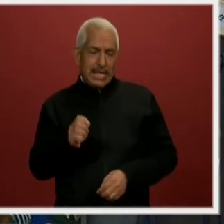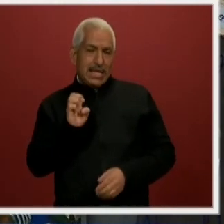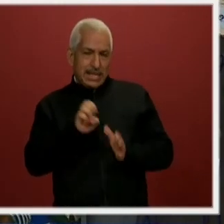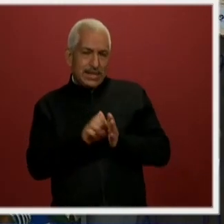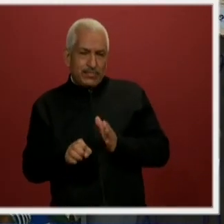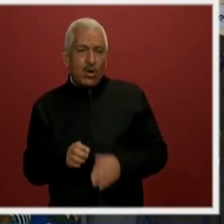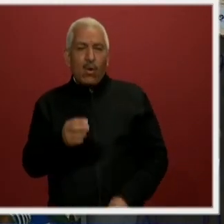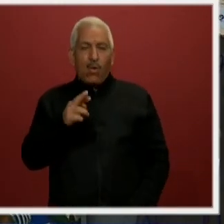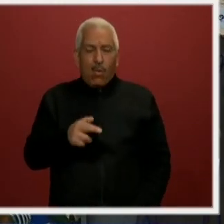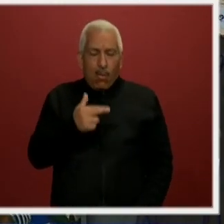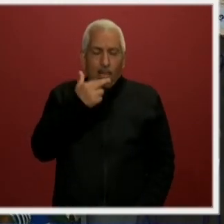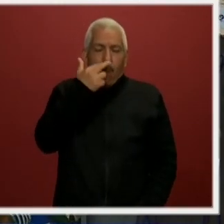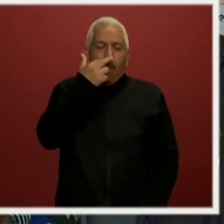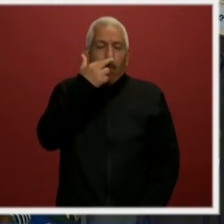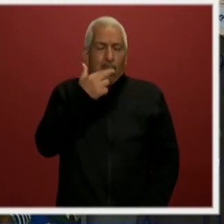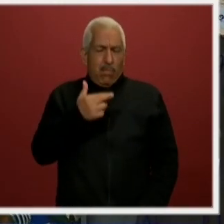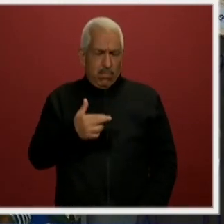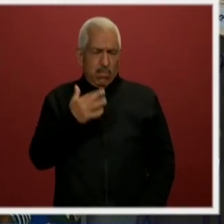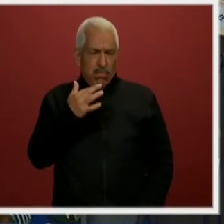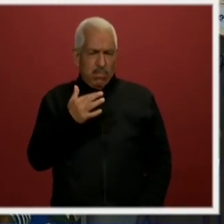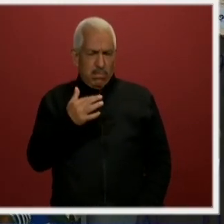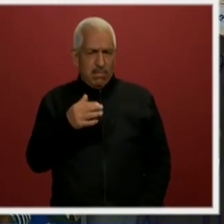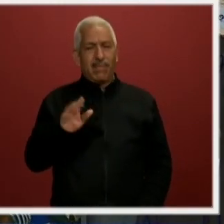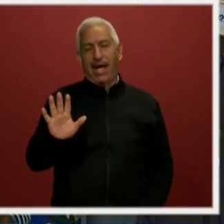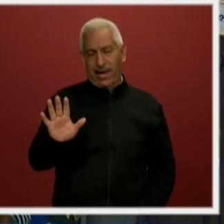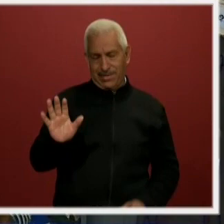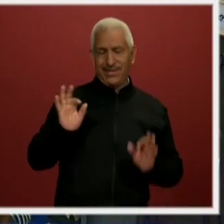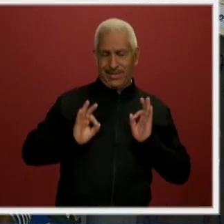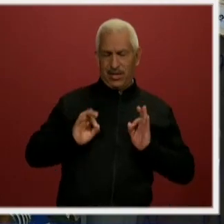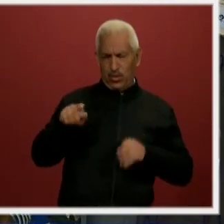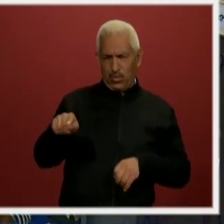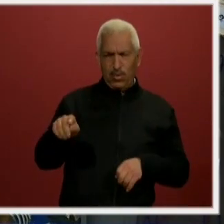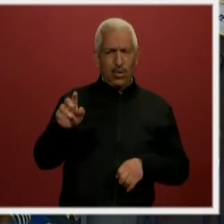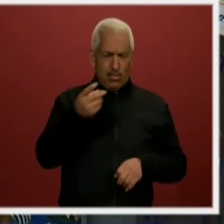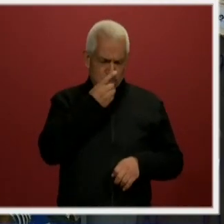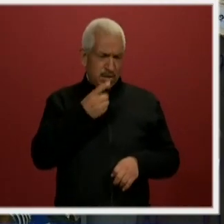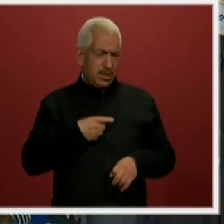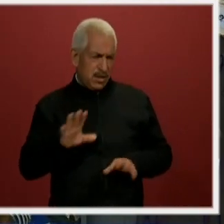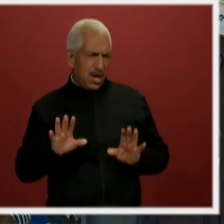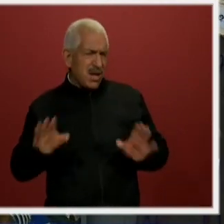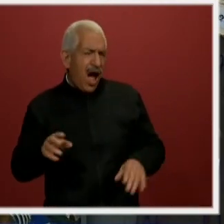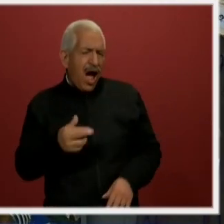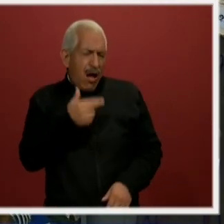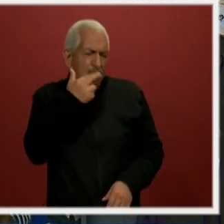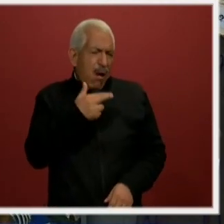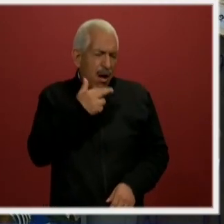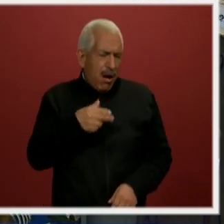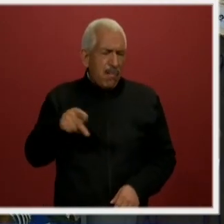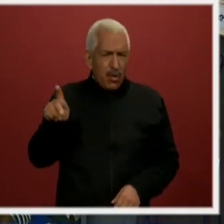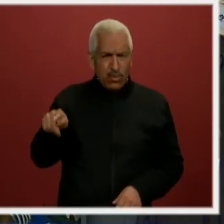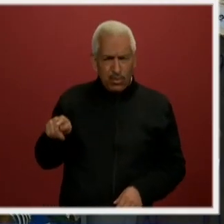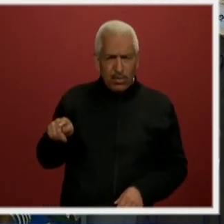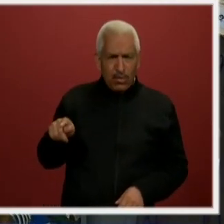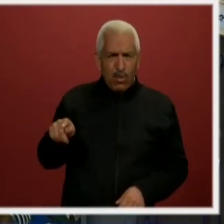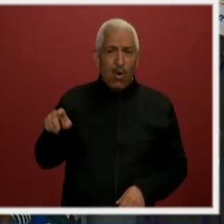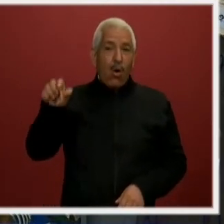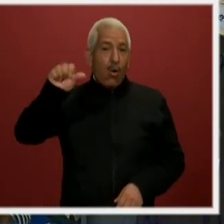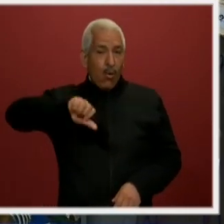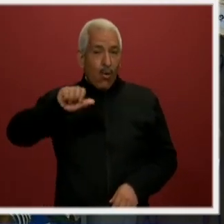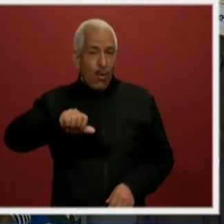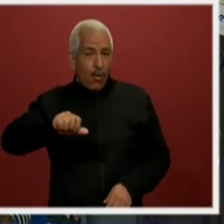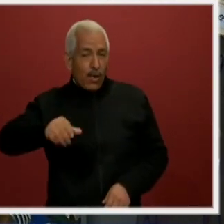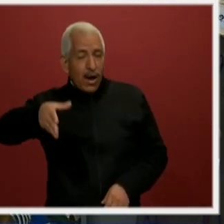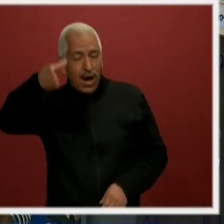seguramente vas a pensar pero yo ya sé respirar pero qué crees hoy la manera en que vamos a aprender a respirar va a ser una